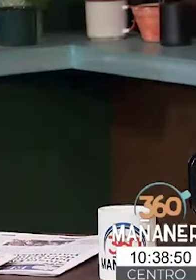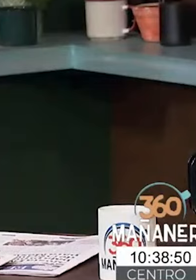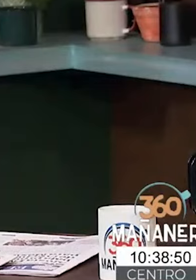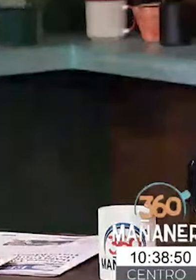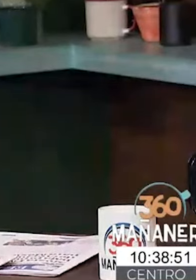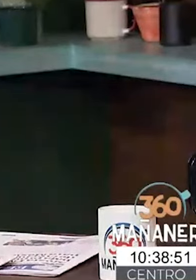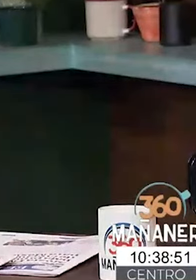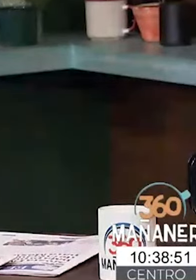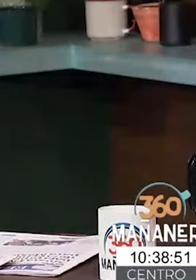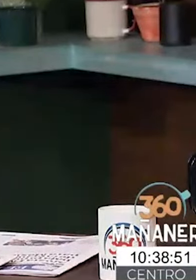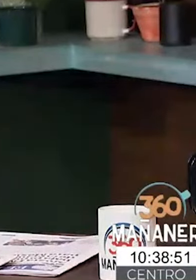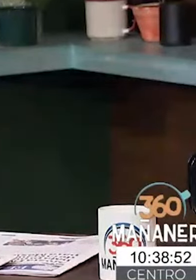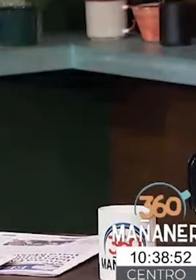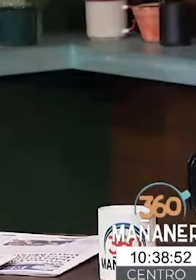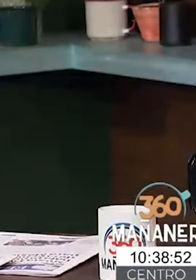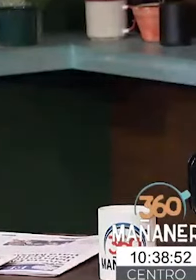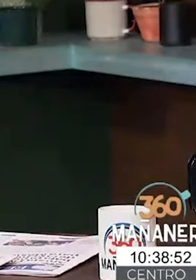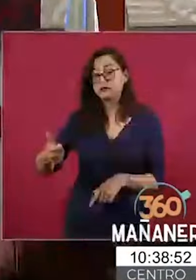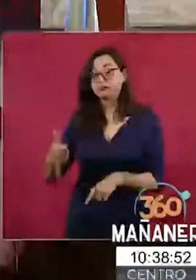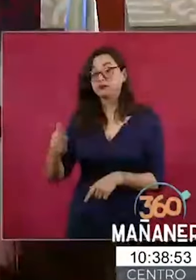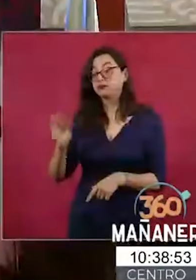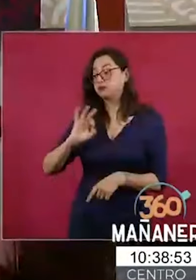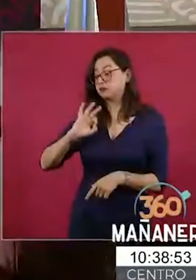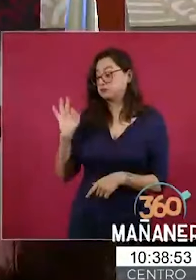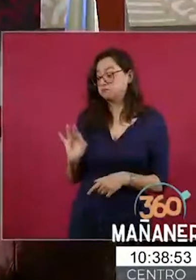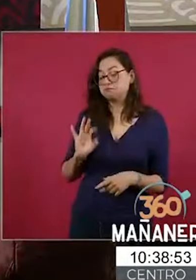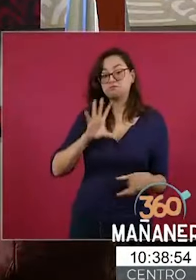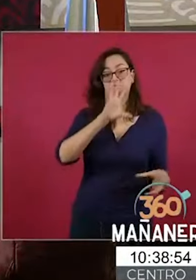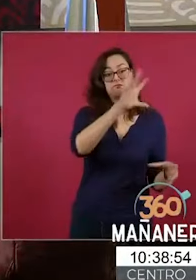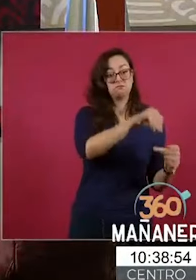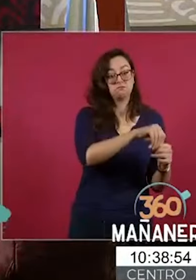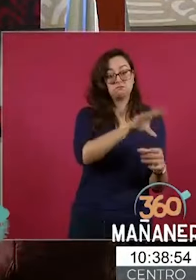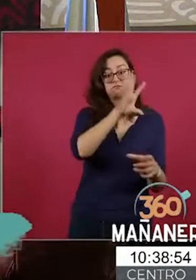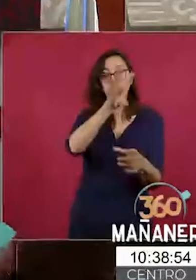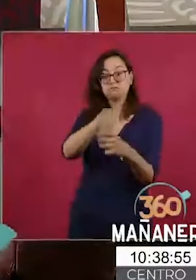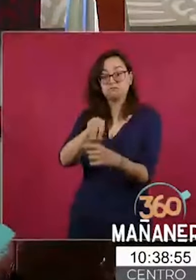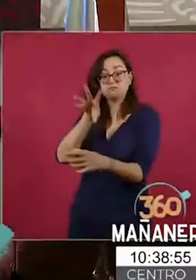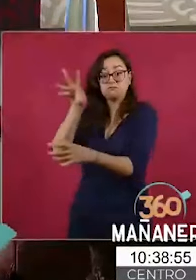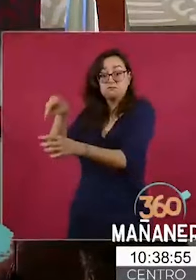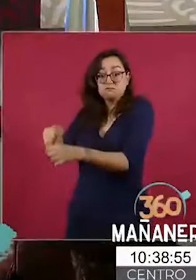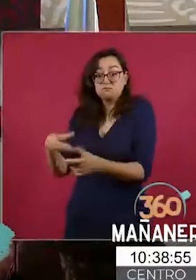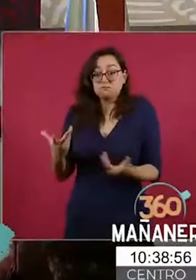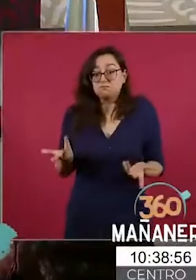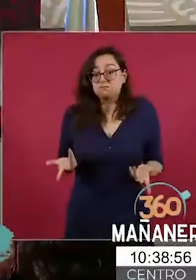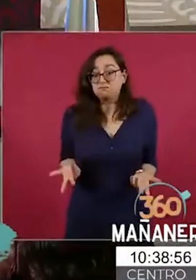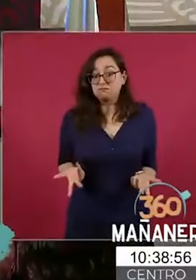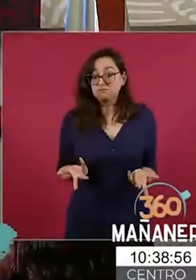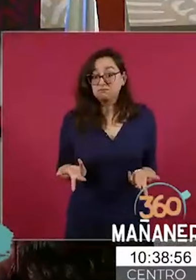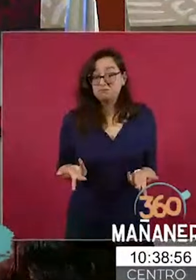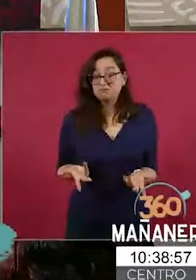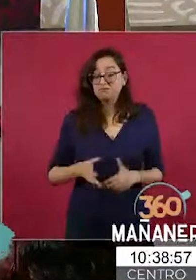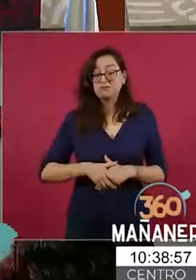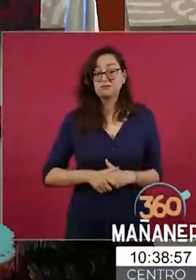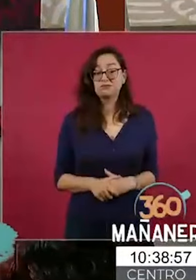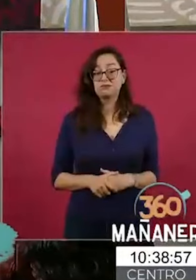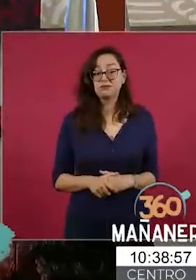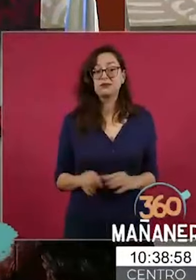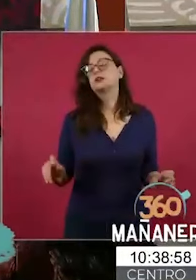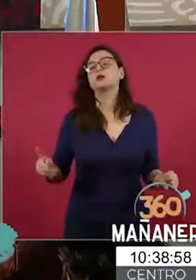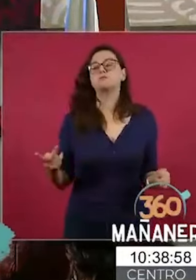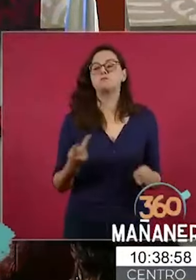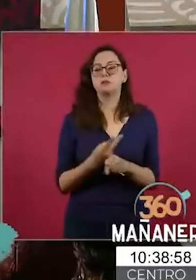alcanza la mayoría calificada. ¿Qué pasa en esta legislatura? Ahora con la